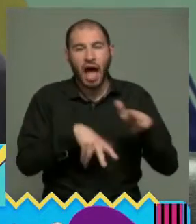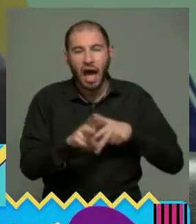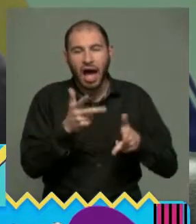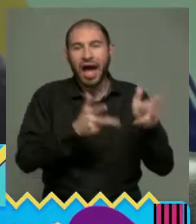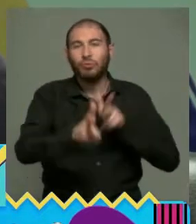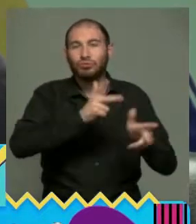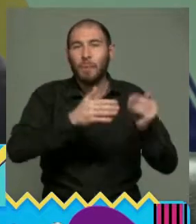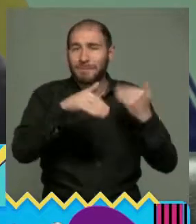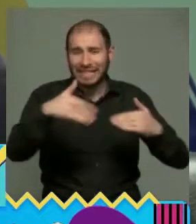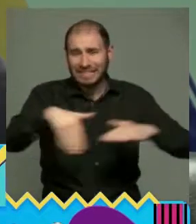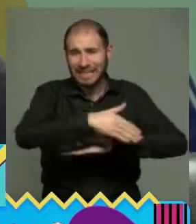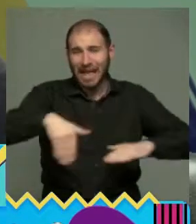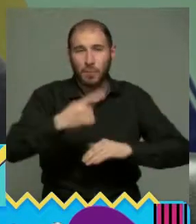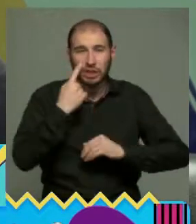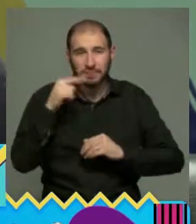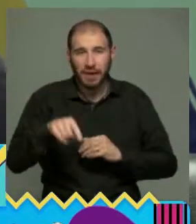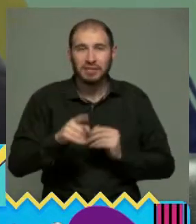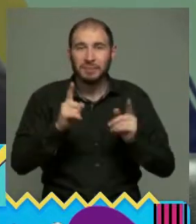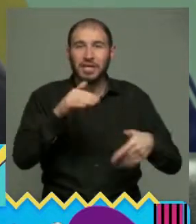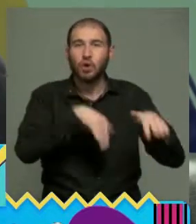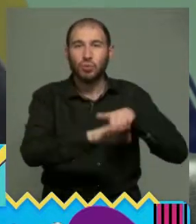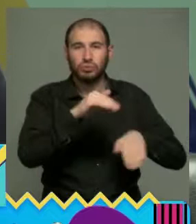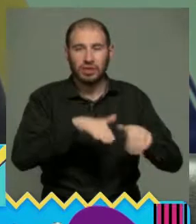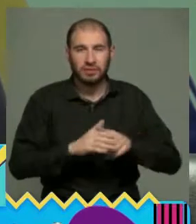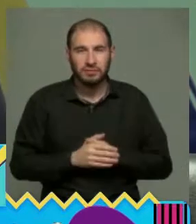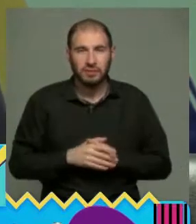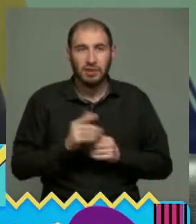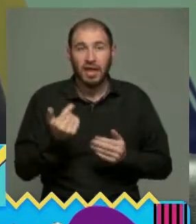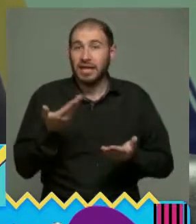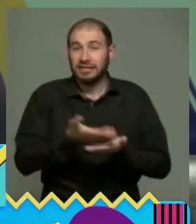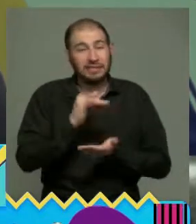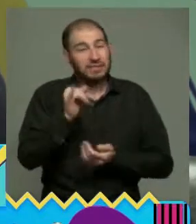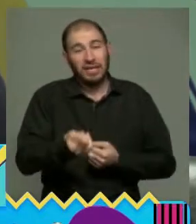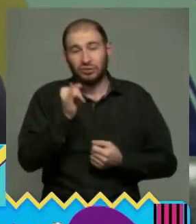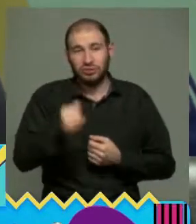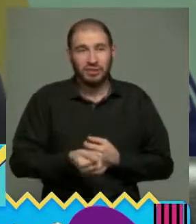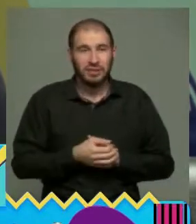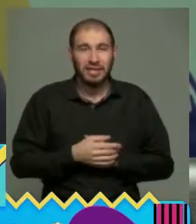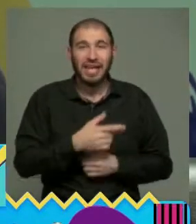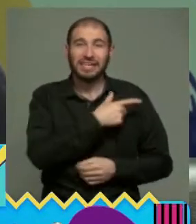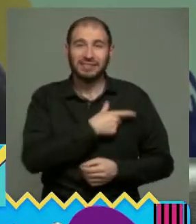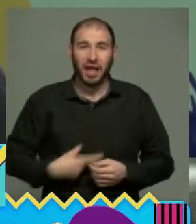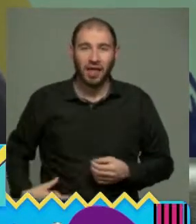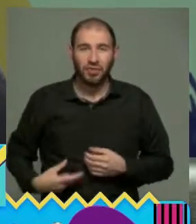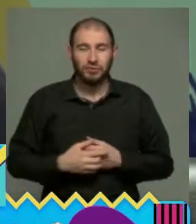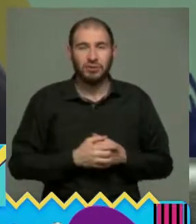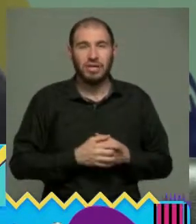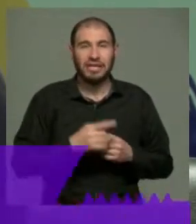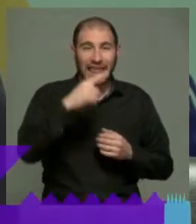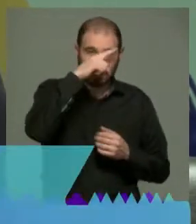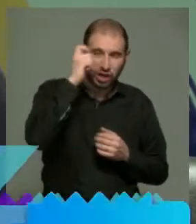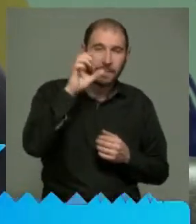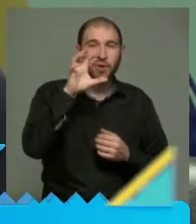vehículos en las calles municipales y en la ruta, exige necesariamente que el Estado, ya sea